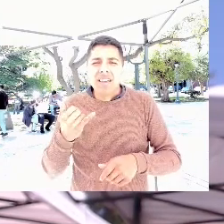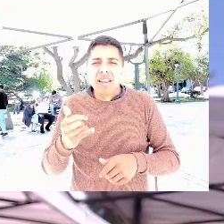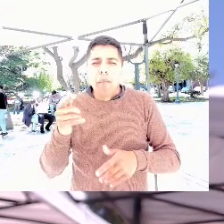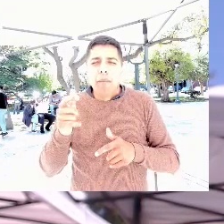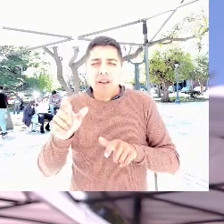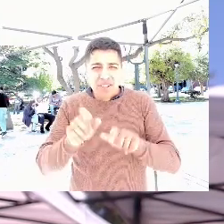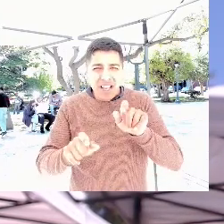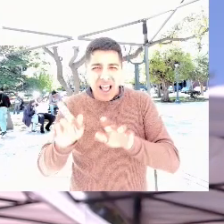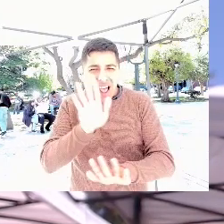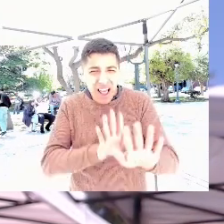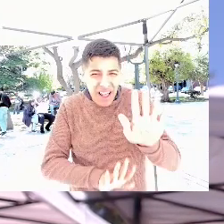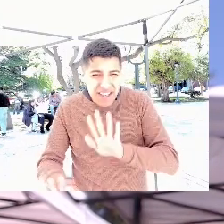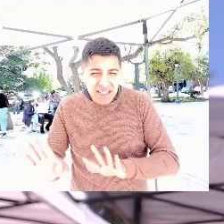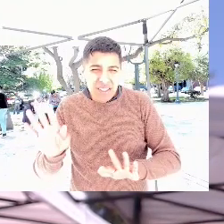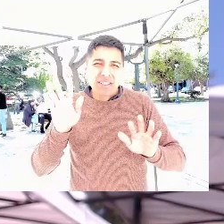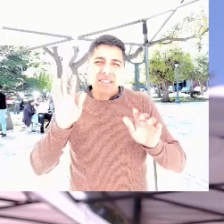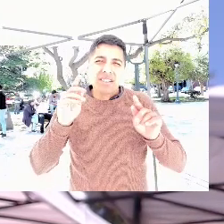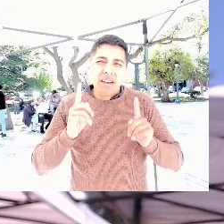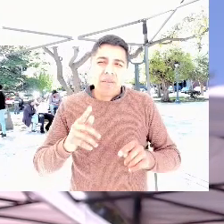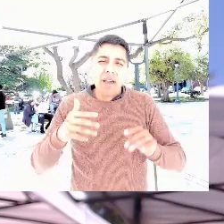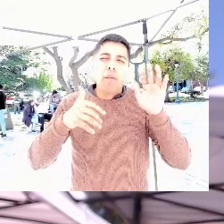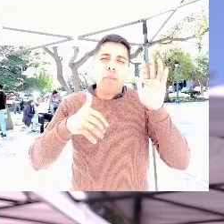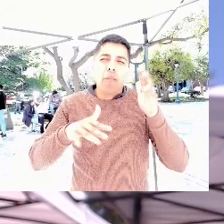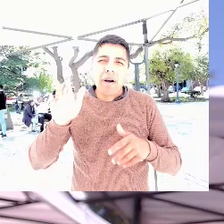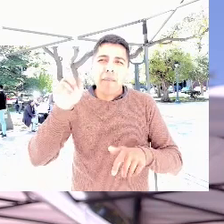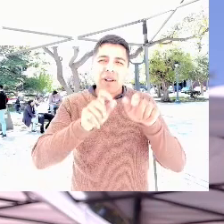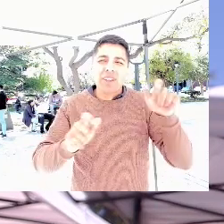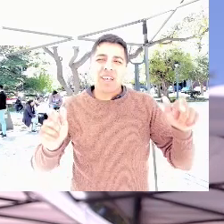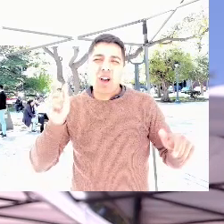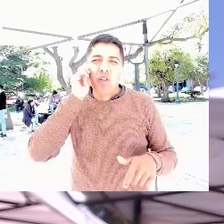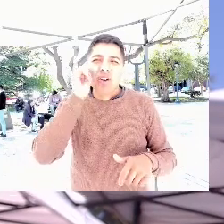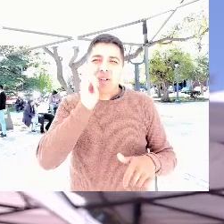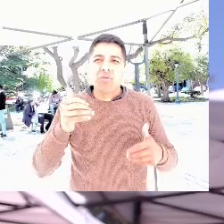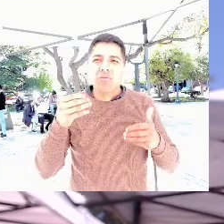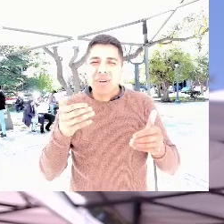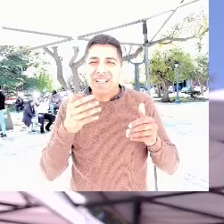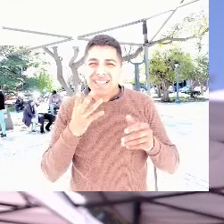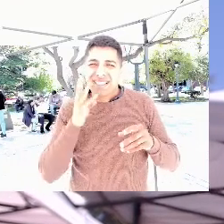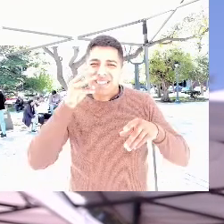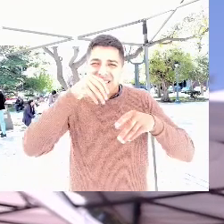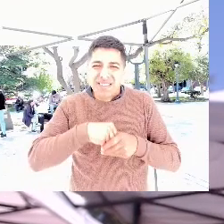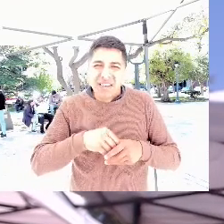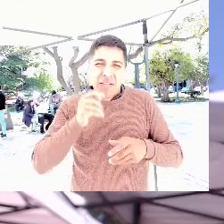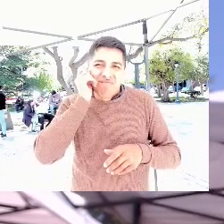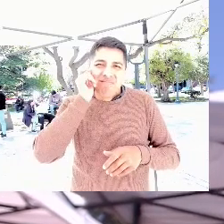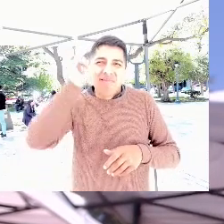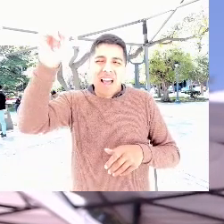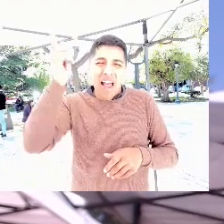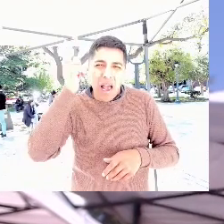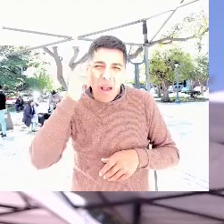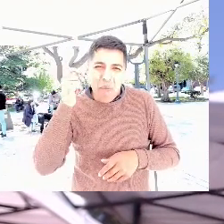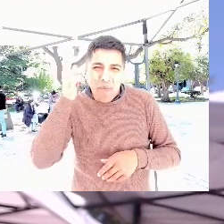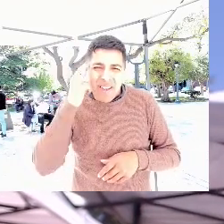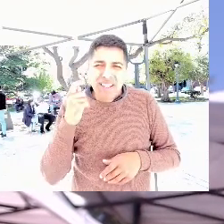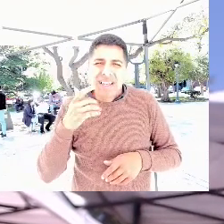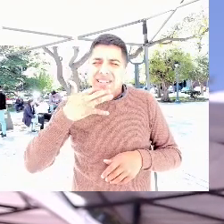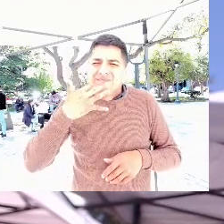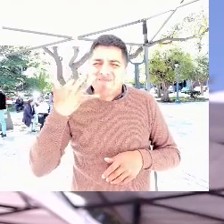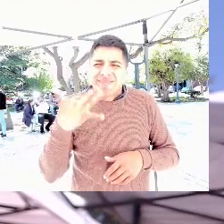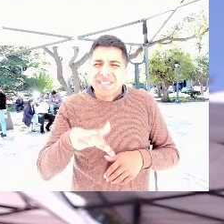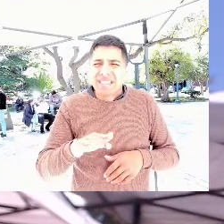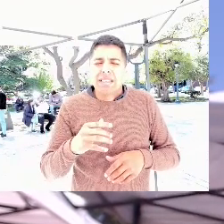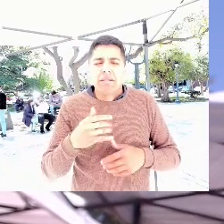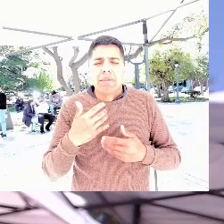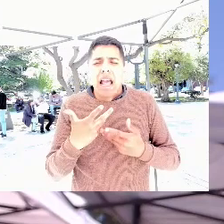emprendedores, pero necesitamos que más godecruceños puedan ser parte de esos lugares y puedan recibir una capacitación que les ayude a tener su primer